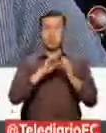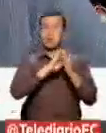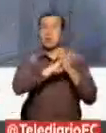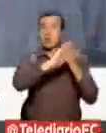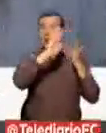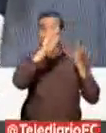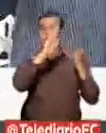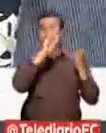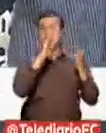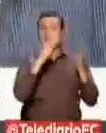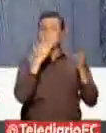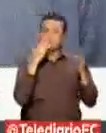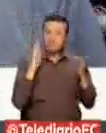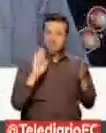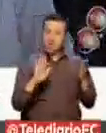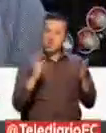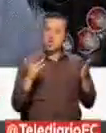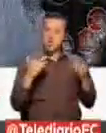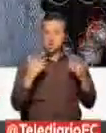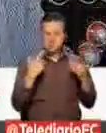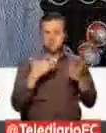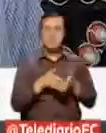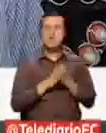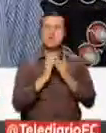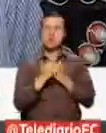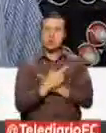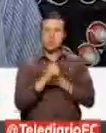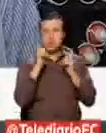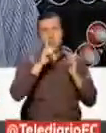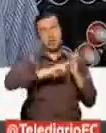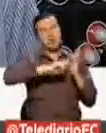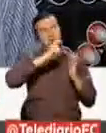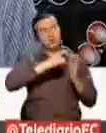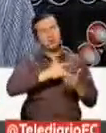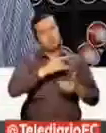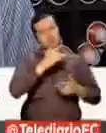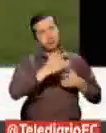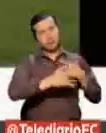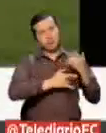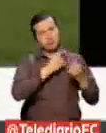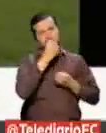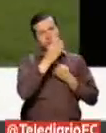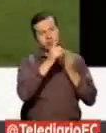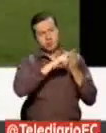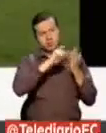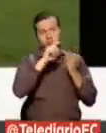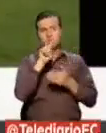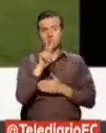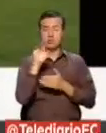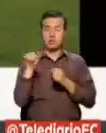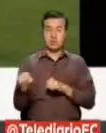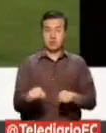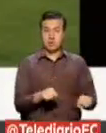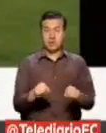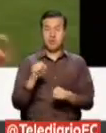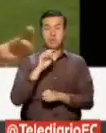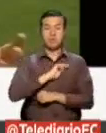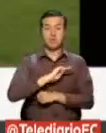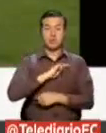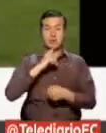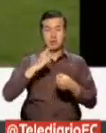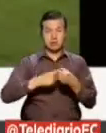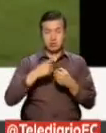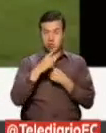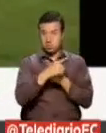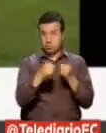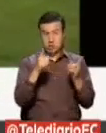nada rebeldía, es libertad. Mediante el graffiti podemos expresar lo que sentimos. El 2 de mayo pasado, el municipio de Quito lanzó la campaña Si